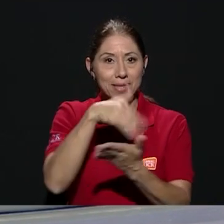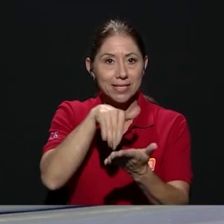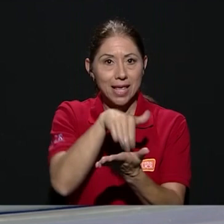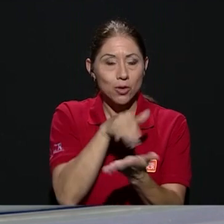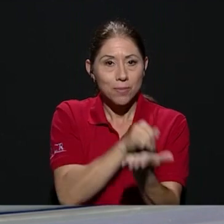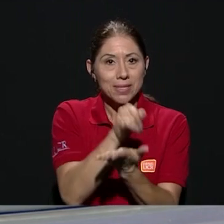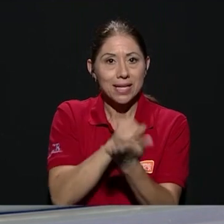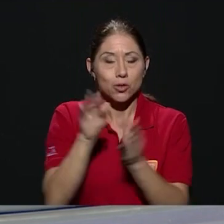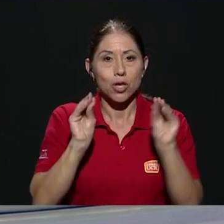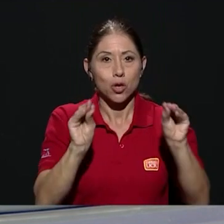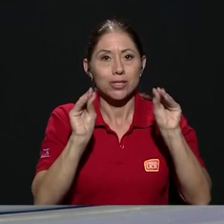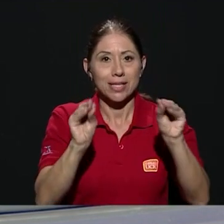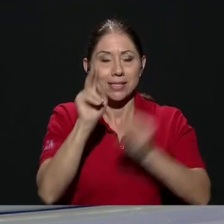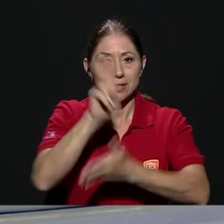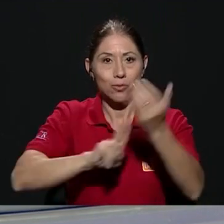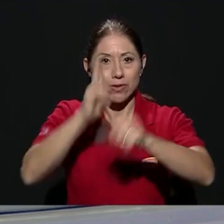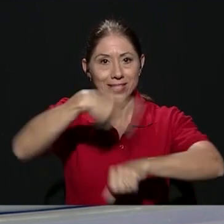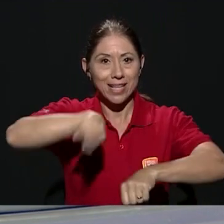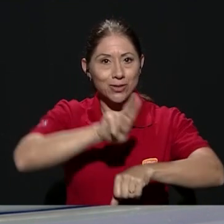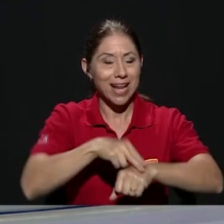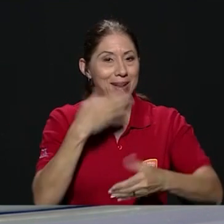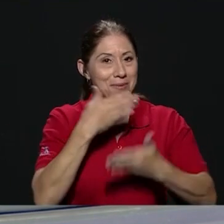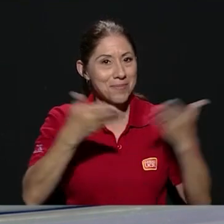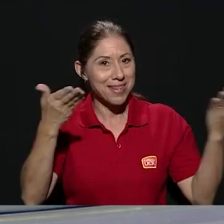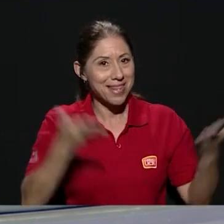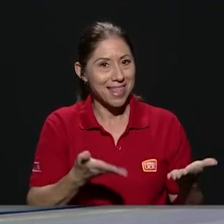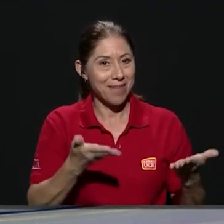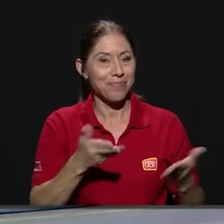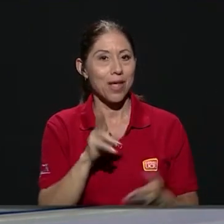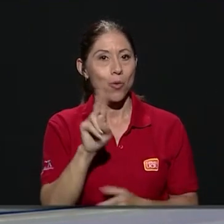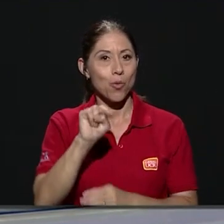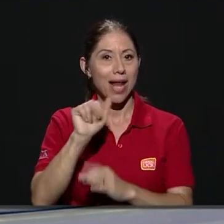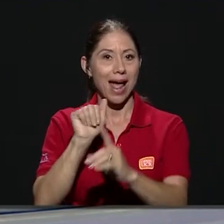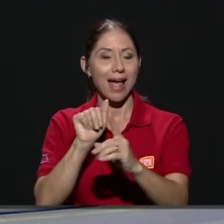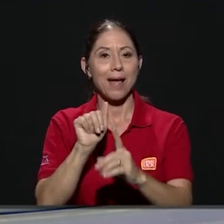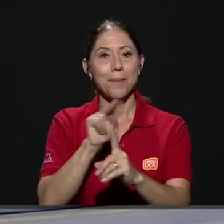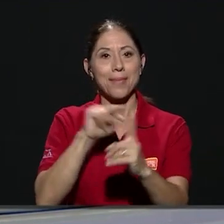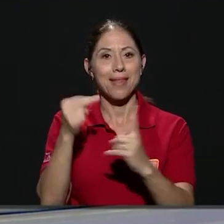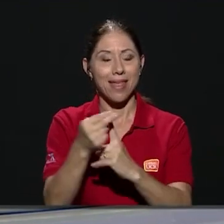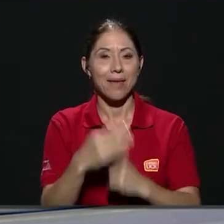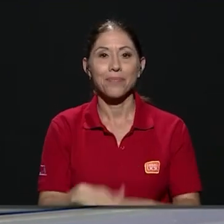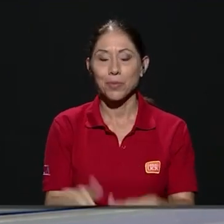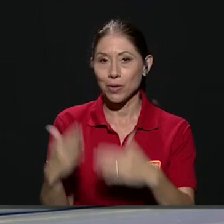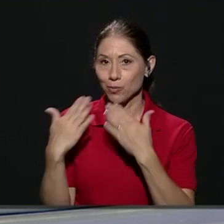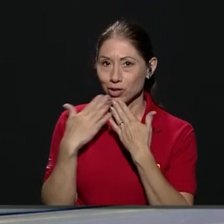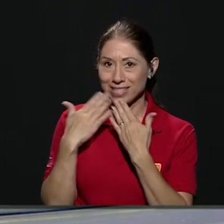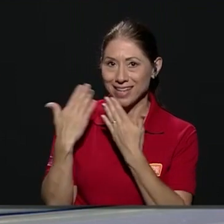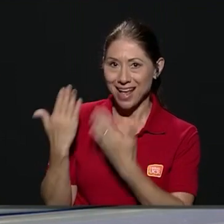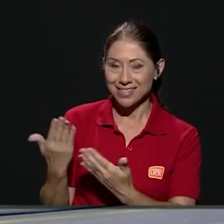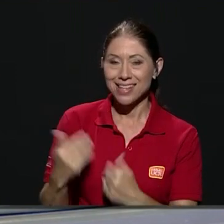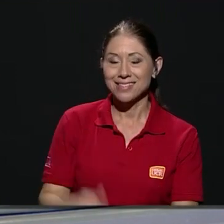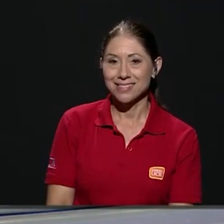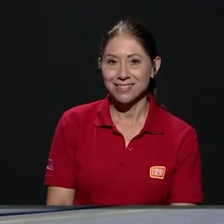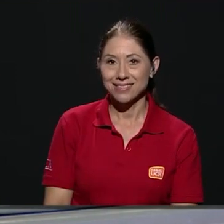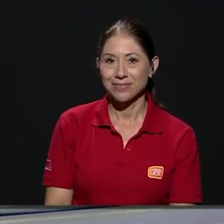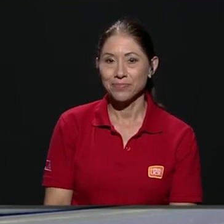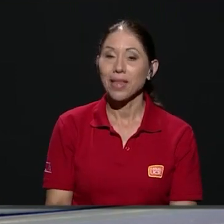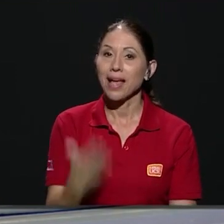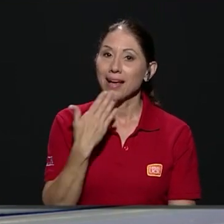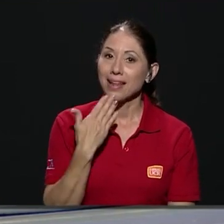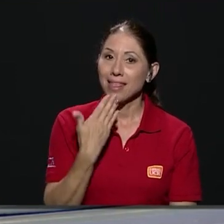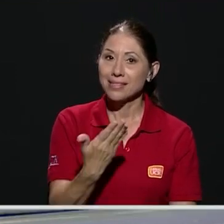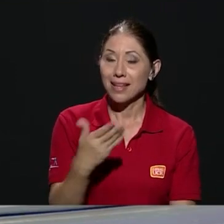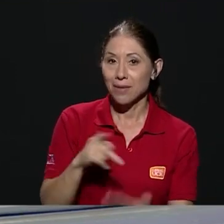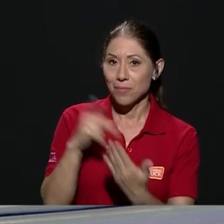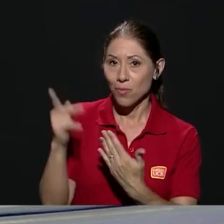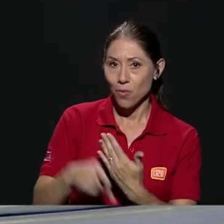Docencia en Educación de la Universidad Nacional. Bienvenida a Una Mirada. Bueno, muchas gracias. Agradecer